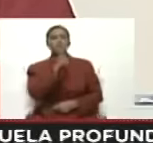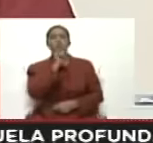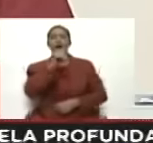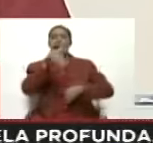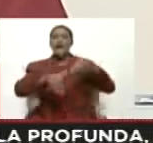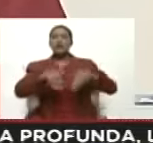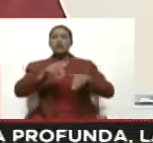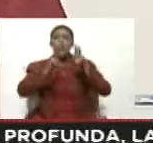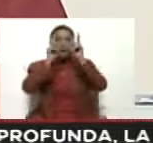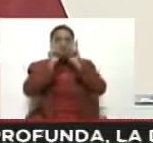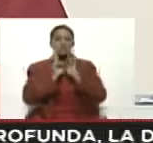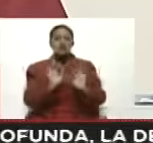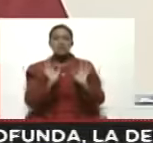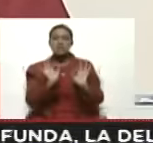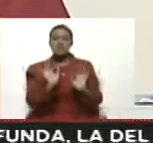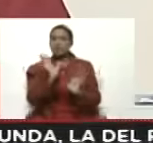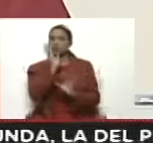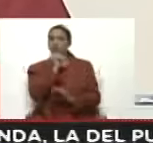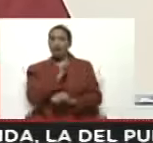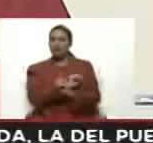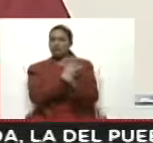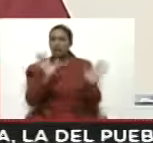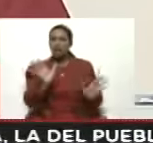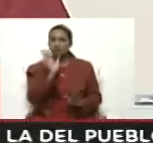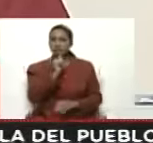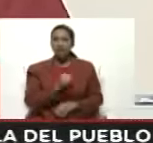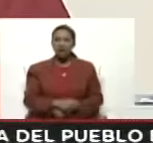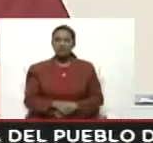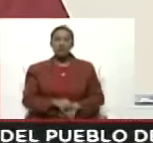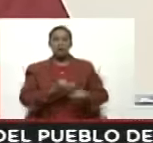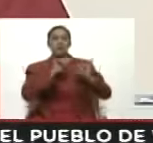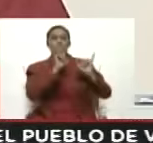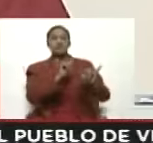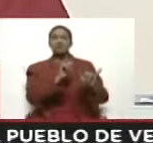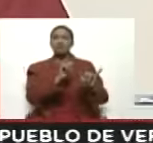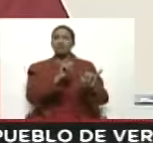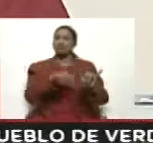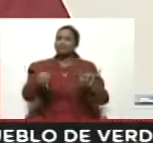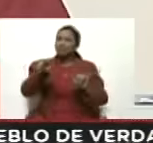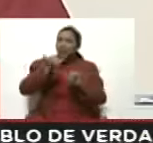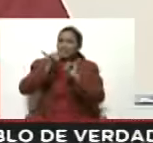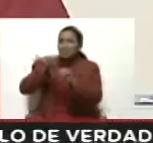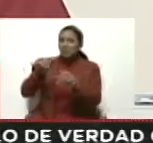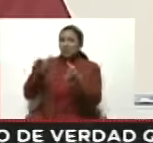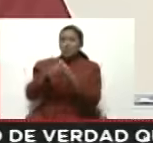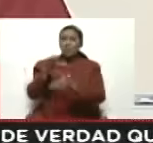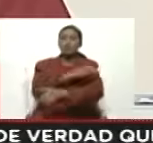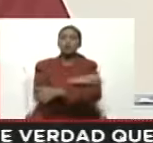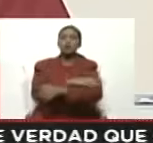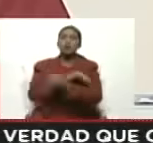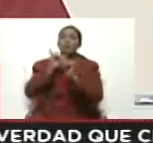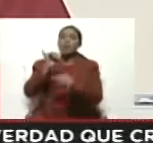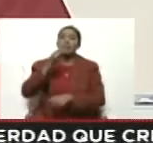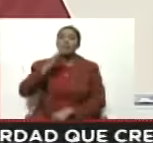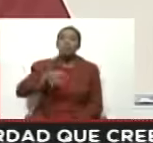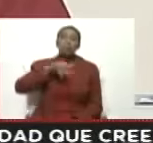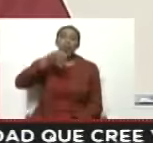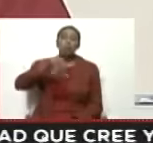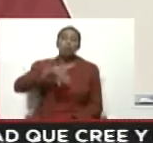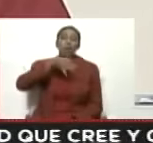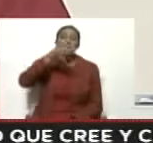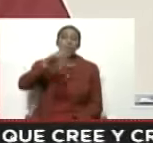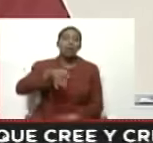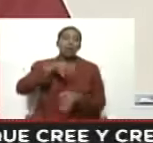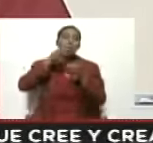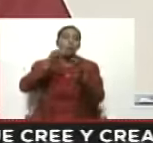ni transparentes. Es el mismo discurso de todos los eventos electorales en este país. Y